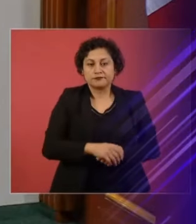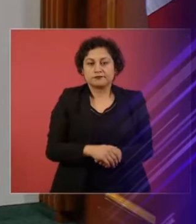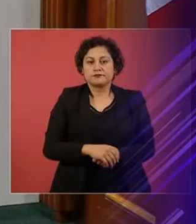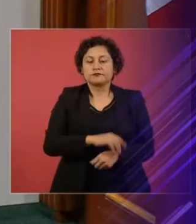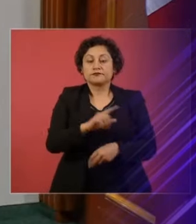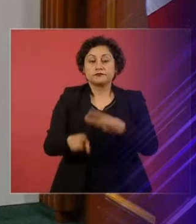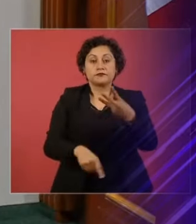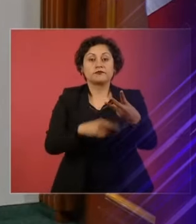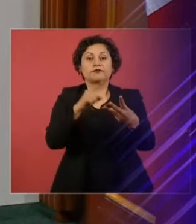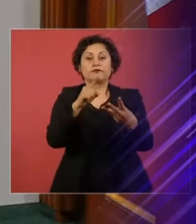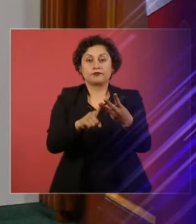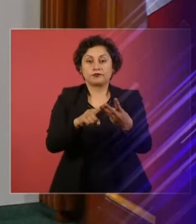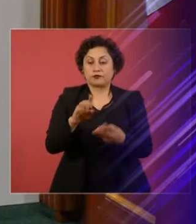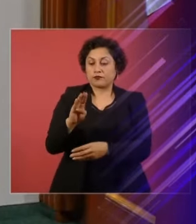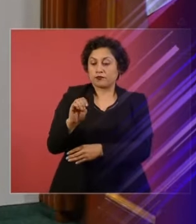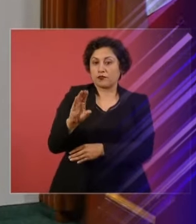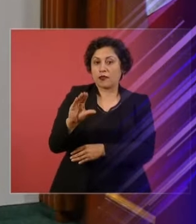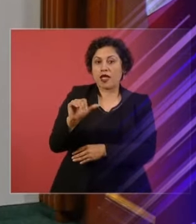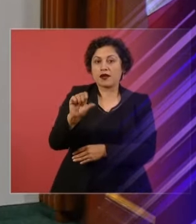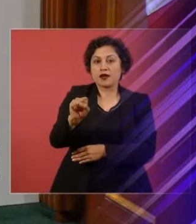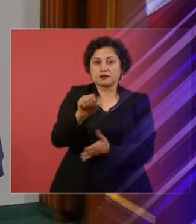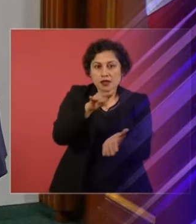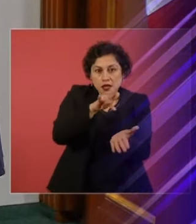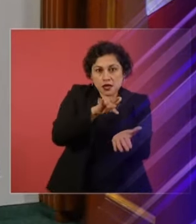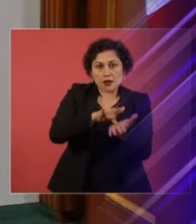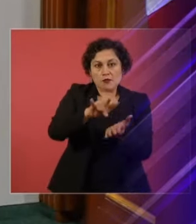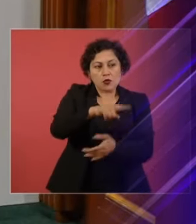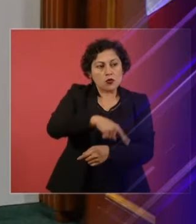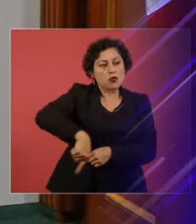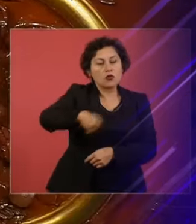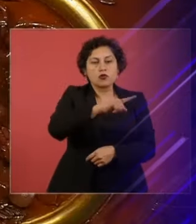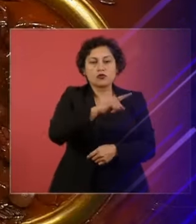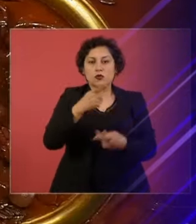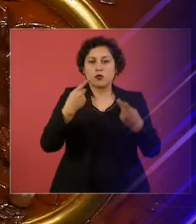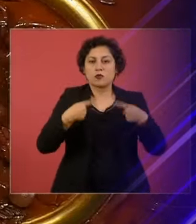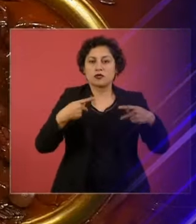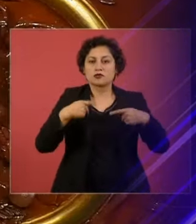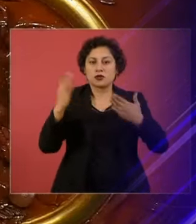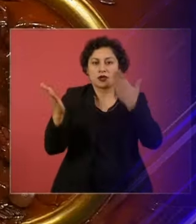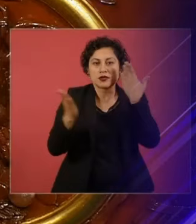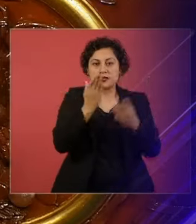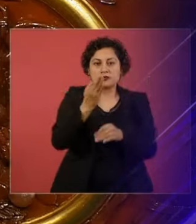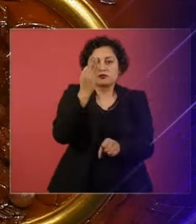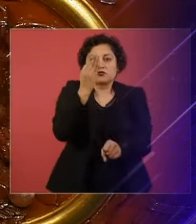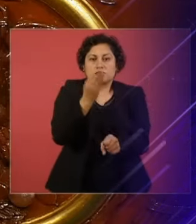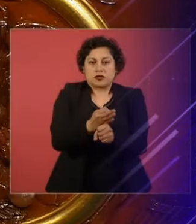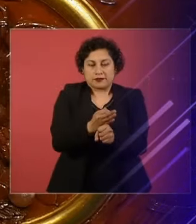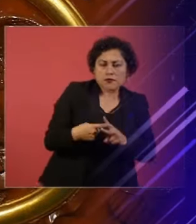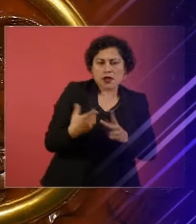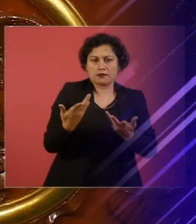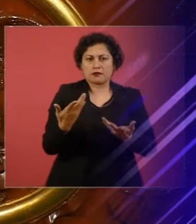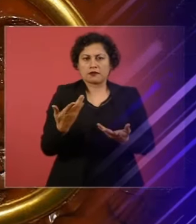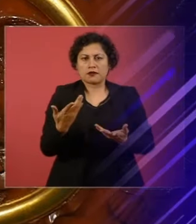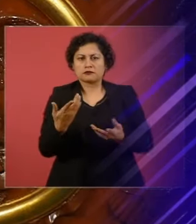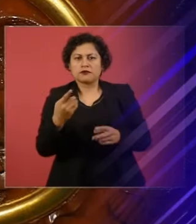otorgar becas a estudiantes de familias pobres en todos los niveles de escolaridad,